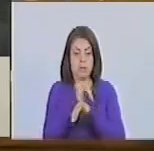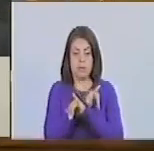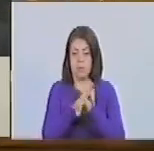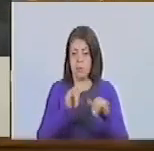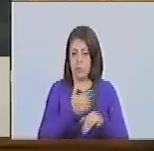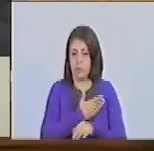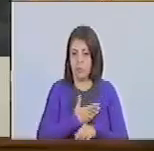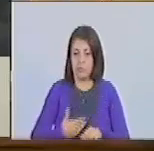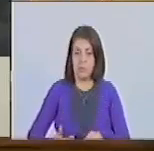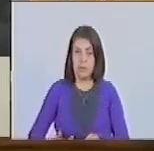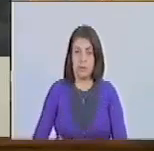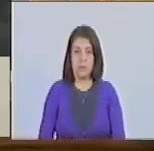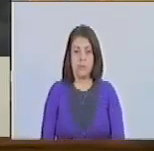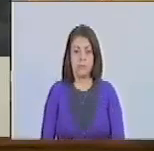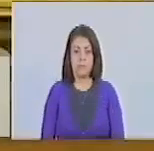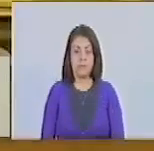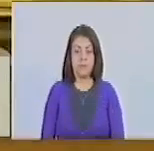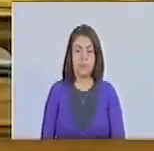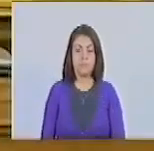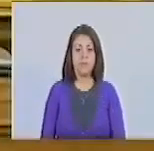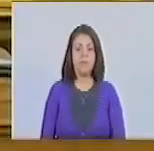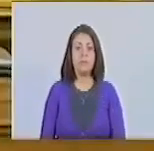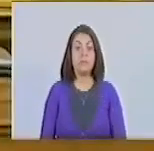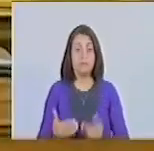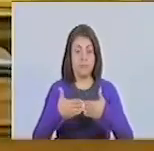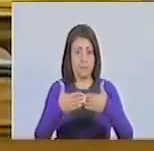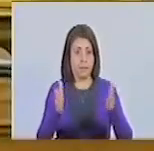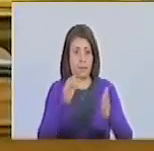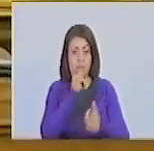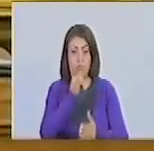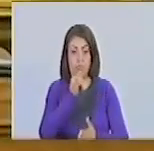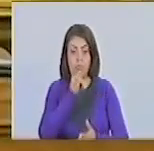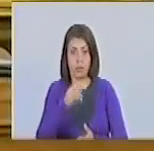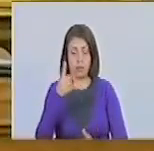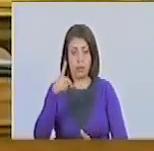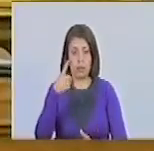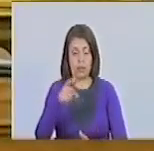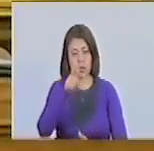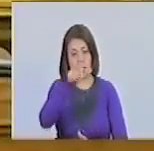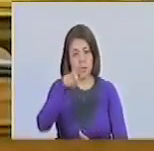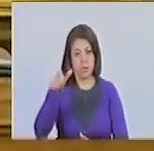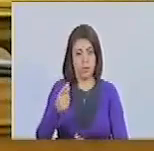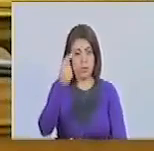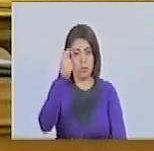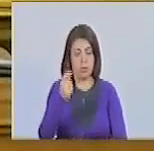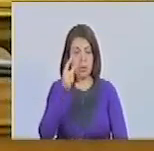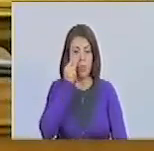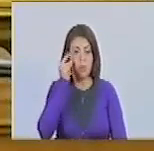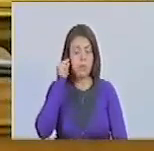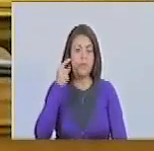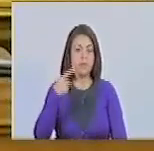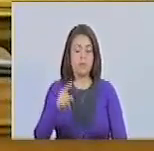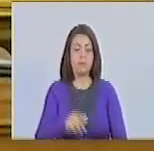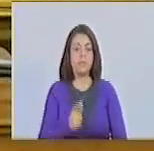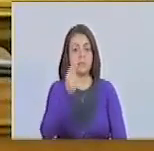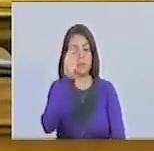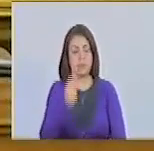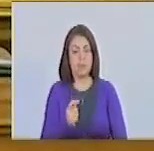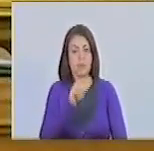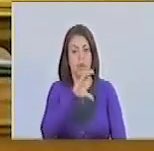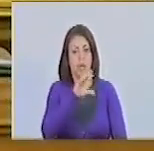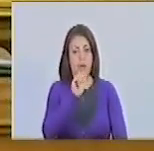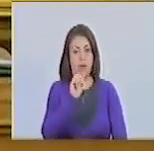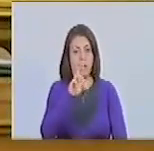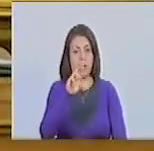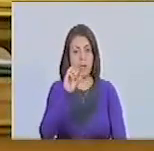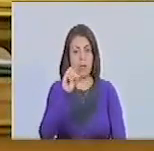Es todo de la cuenta, ciudadano presidente. Bien, vamos a abrir espacio para derecho de palabra de las diputadas y los diputados. Dejo el derecho de palabra a la diputada